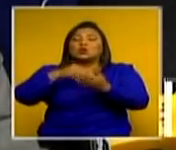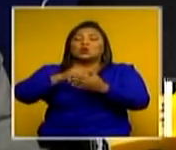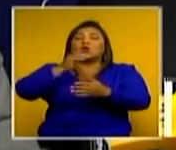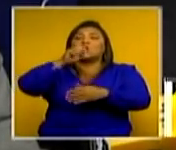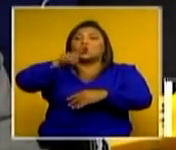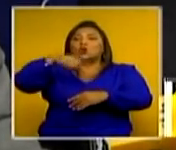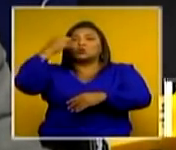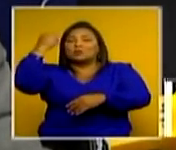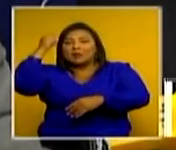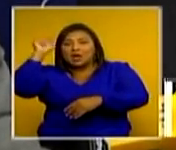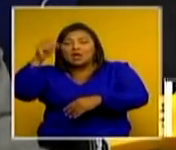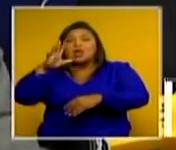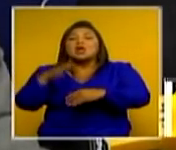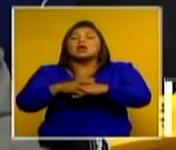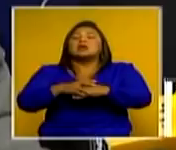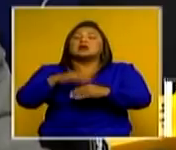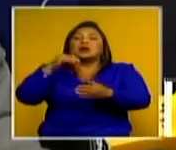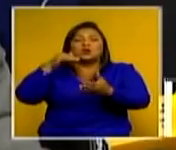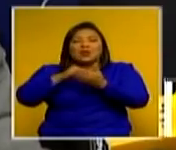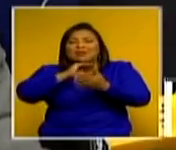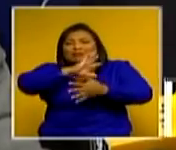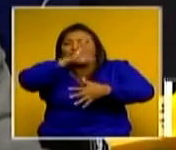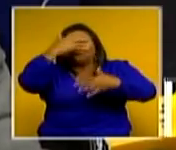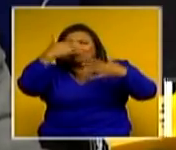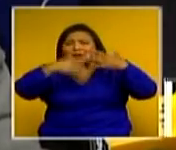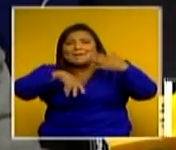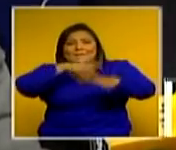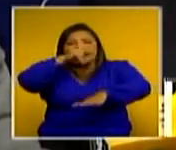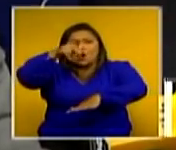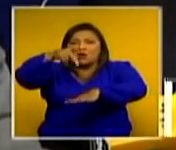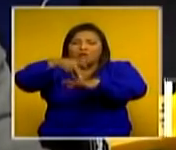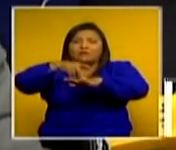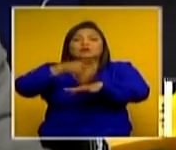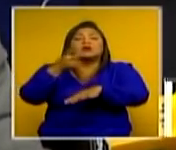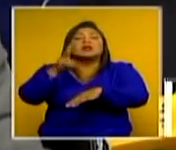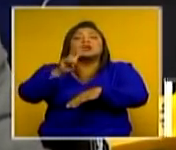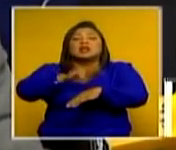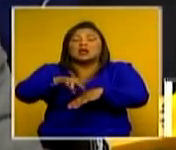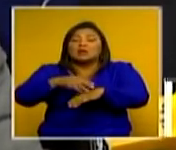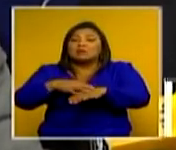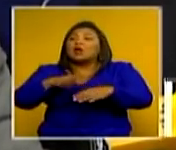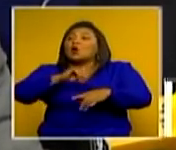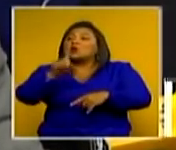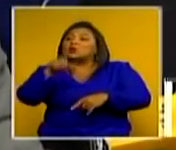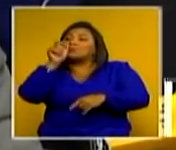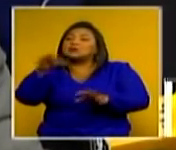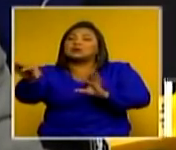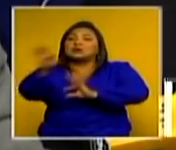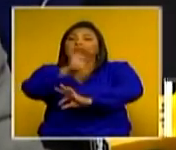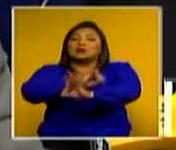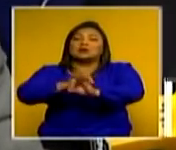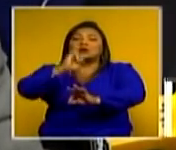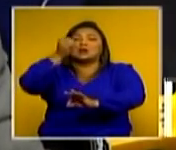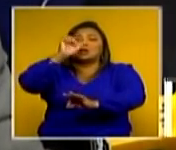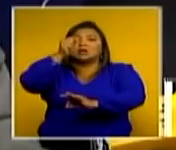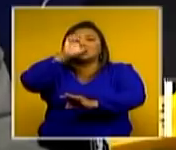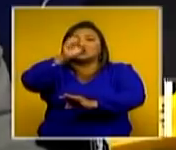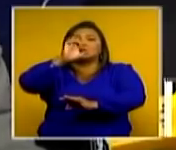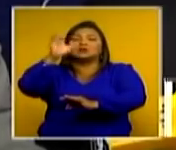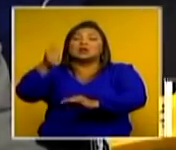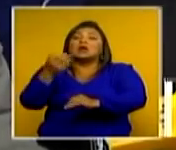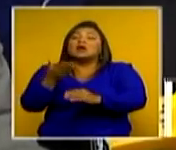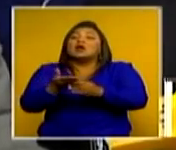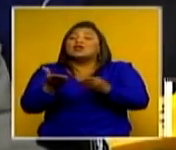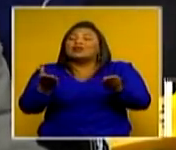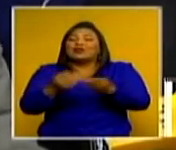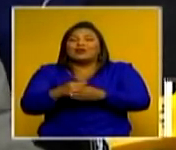accidente de tránsito en tráficos en en general y también ha sido removido el teniente edison zambrano jefe de tránsito de sucumbíos que es